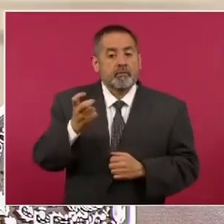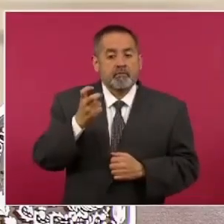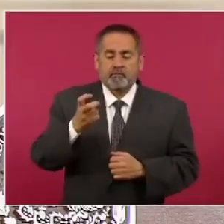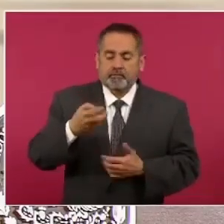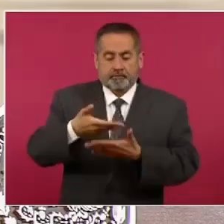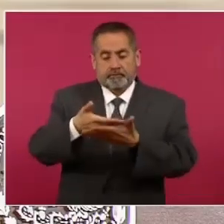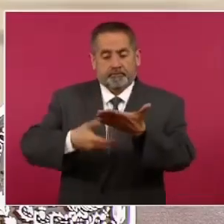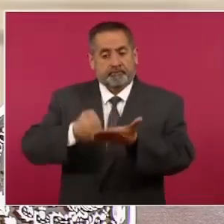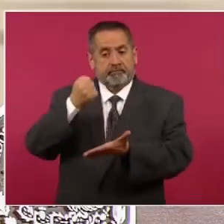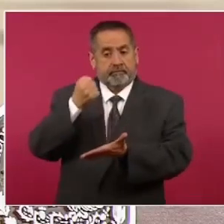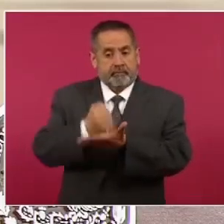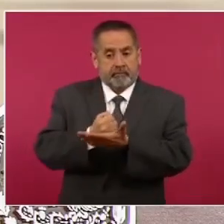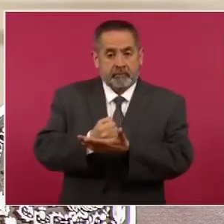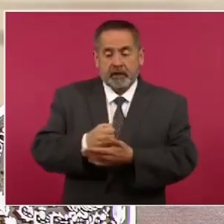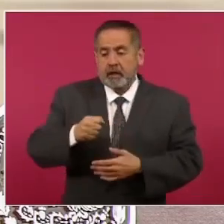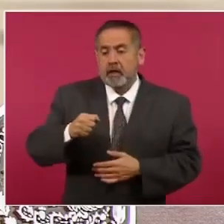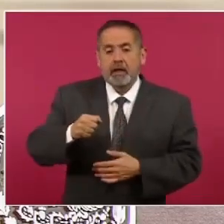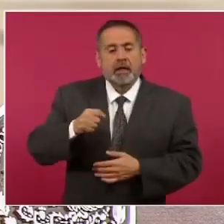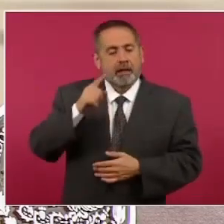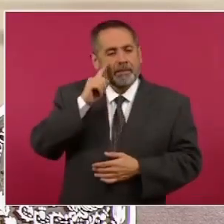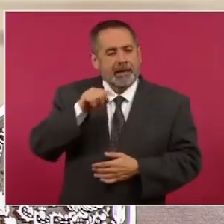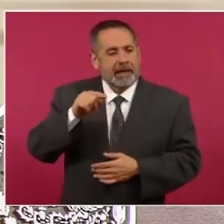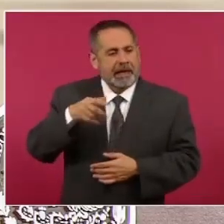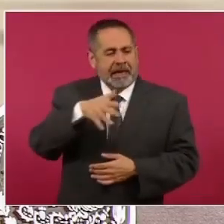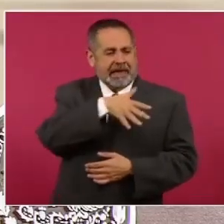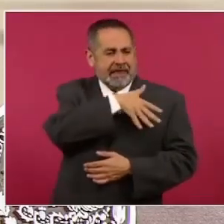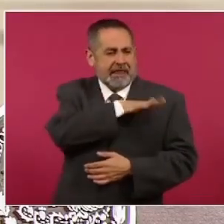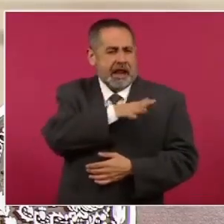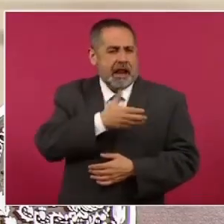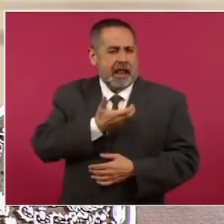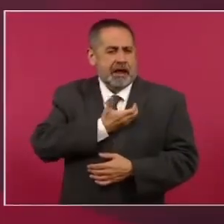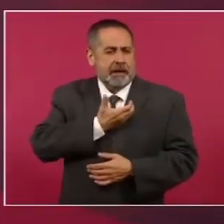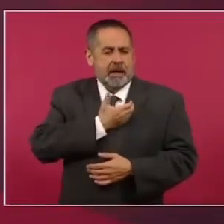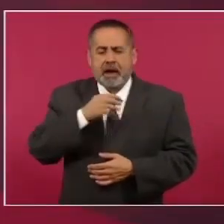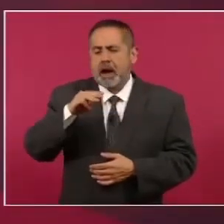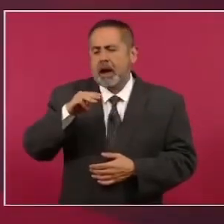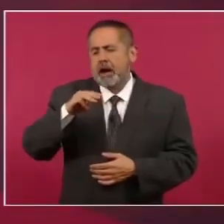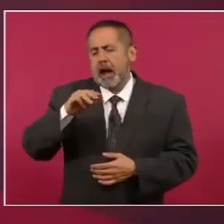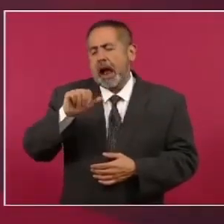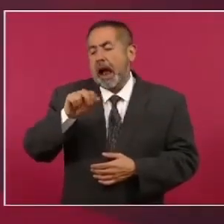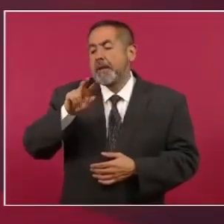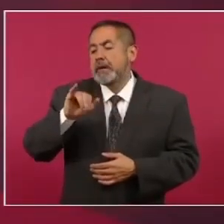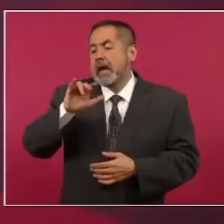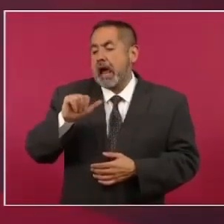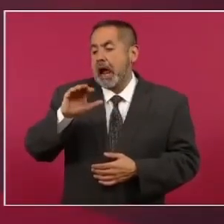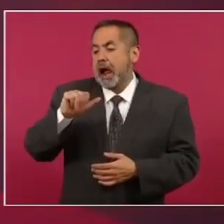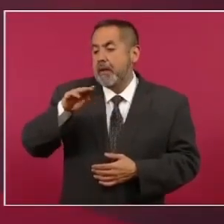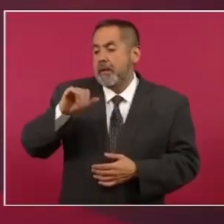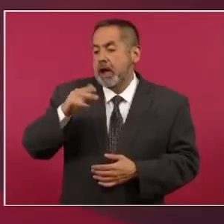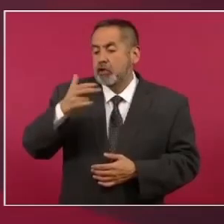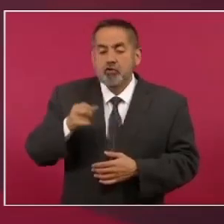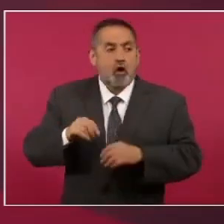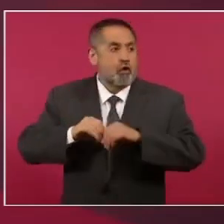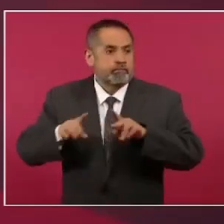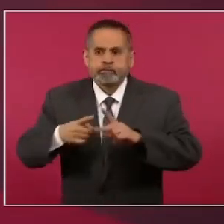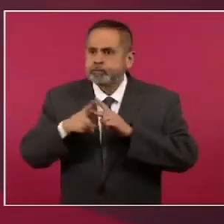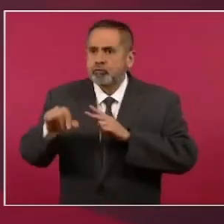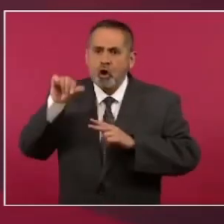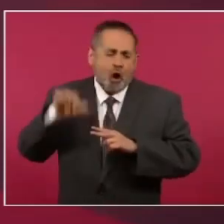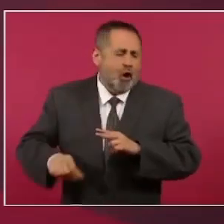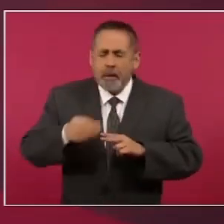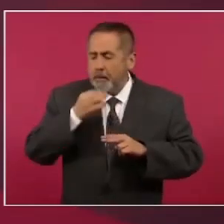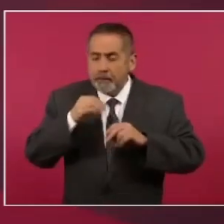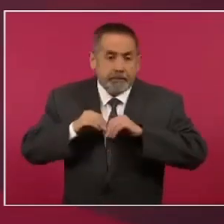decreto del general Manuel Ávila Camacho hace 80 años no supuso tampoco la puesta en operación inmediata del Seguro